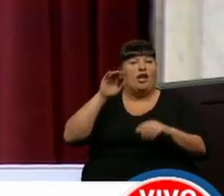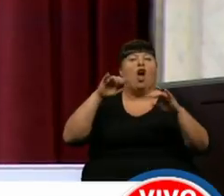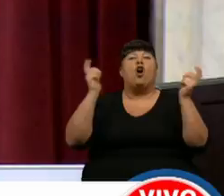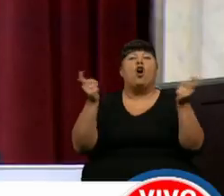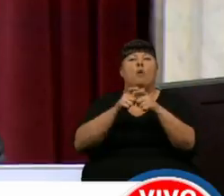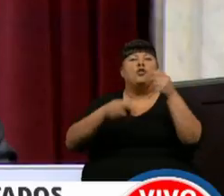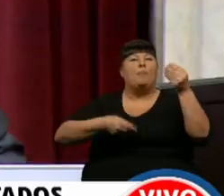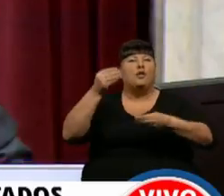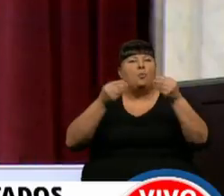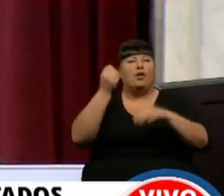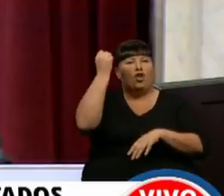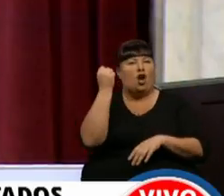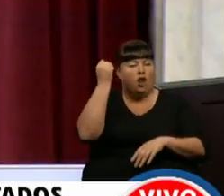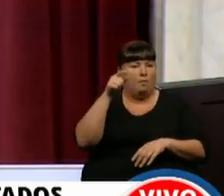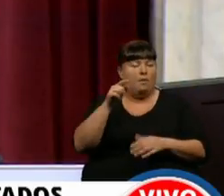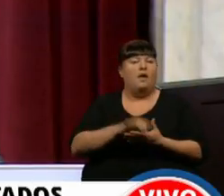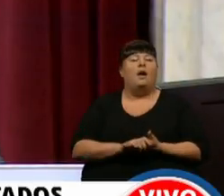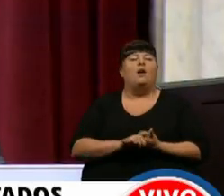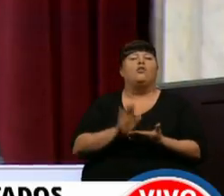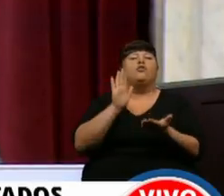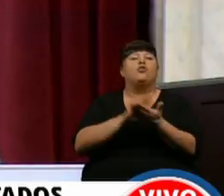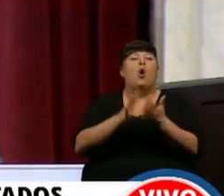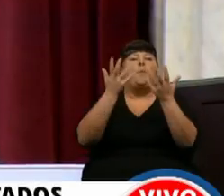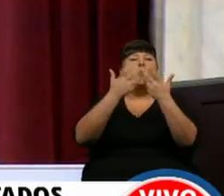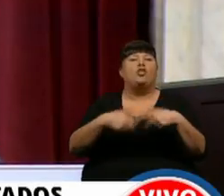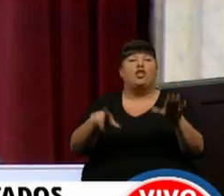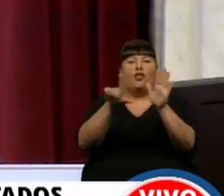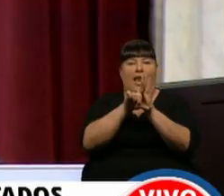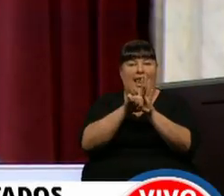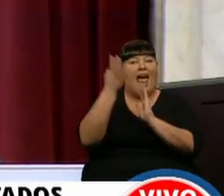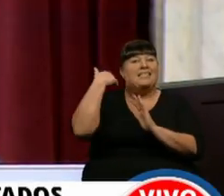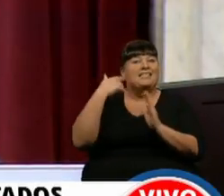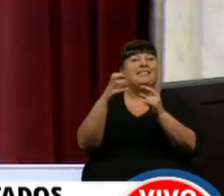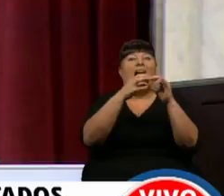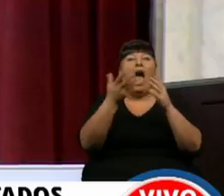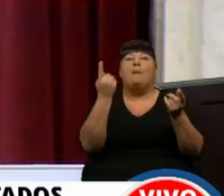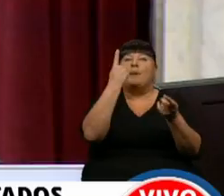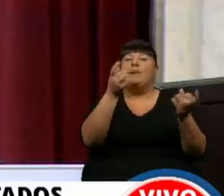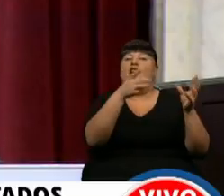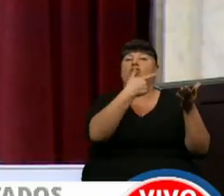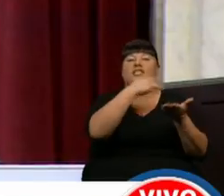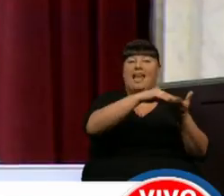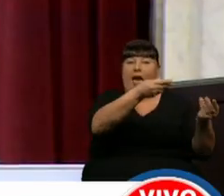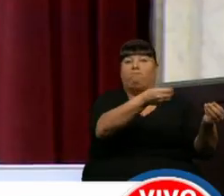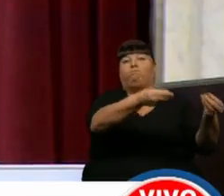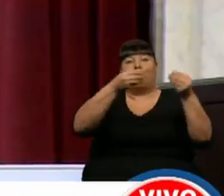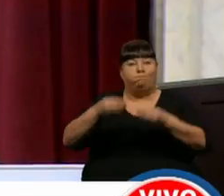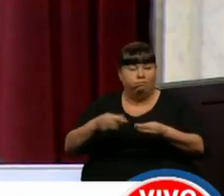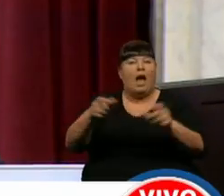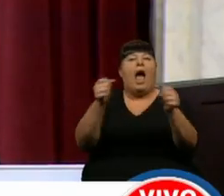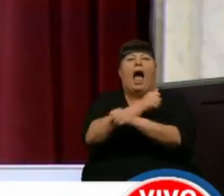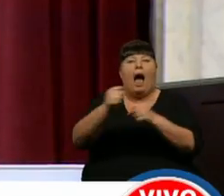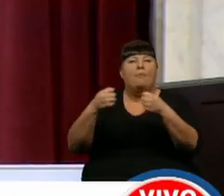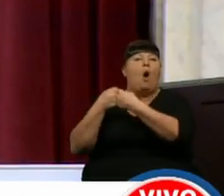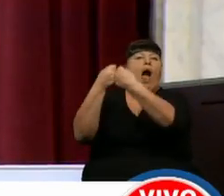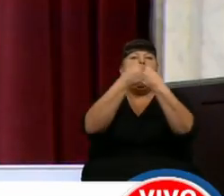comisión de presupuesto y hacienda recaído en el proyecto de ley venido en revisión del honorable senado por el que se aprueba